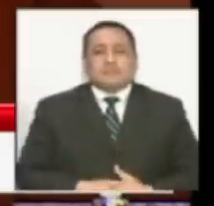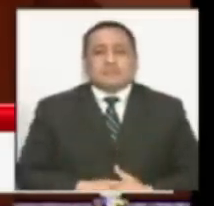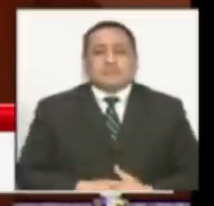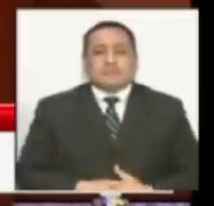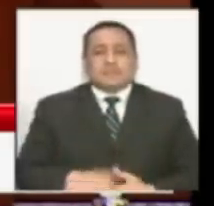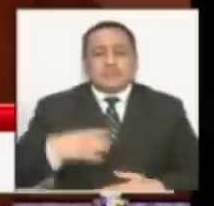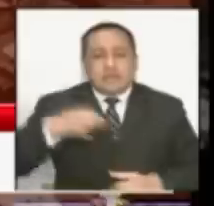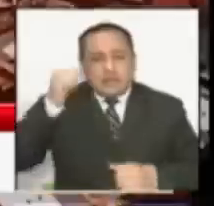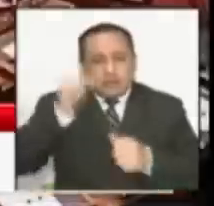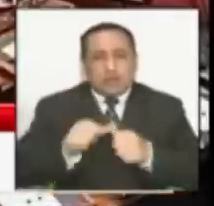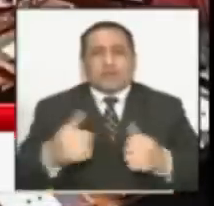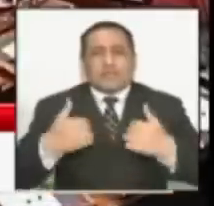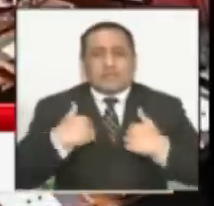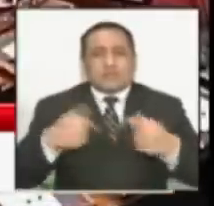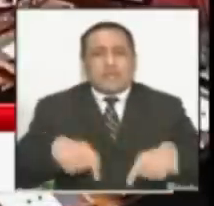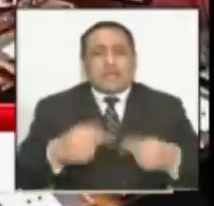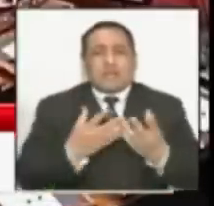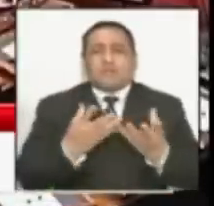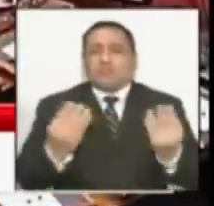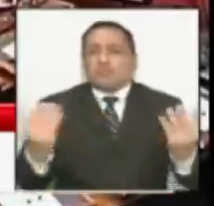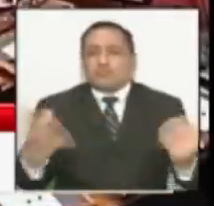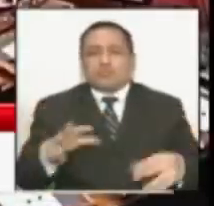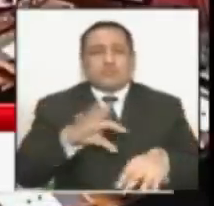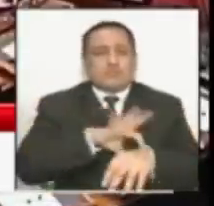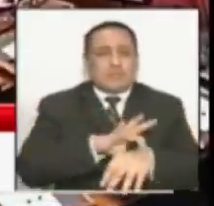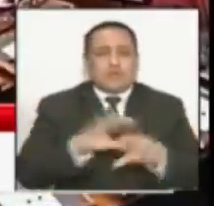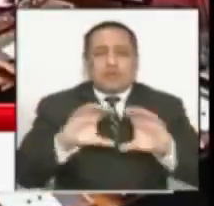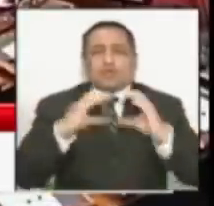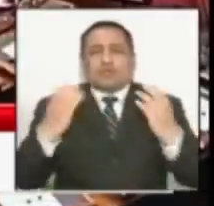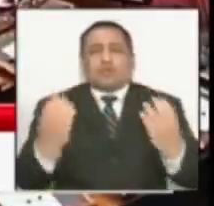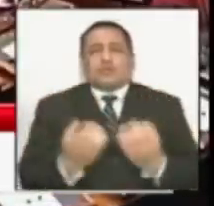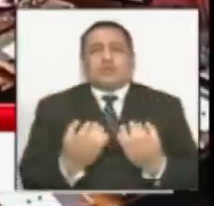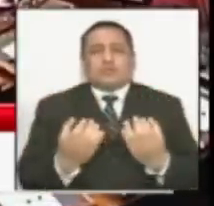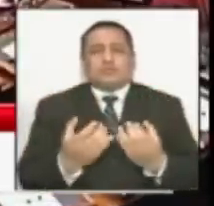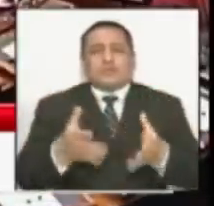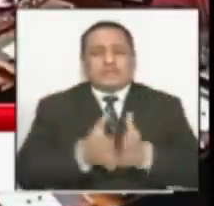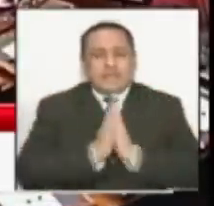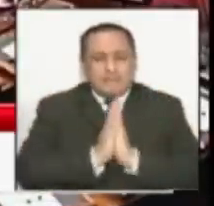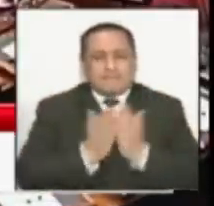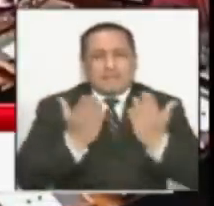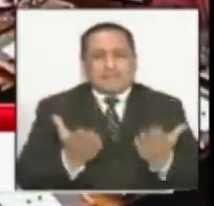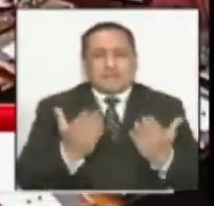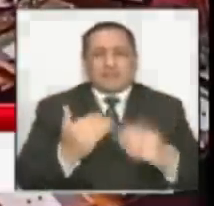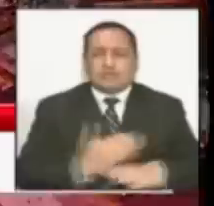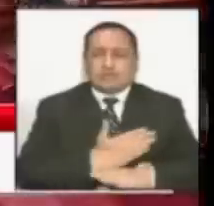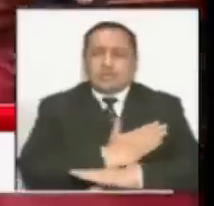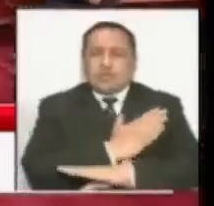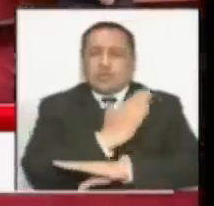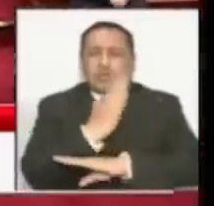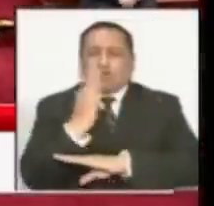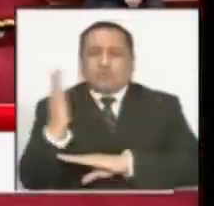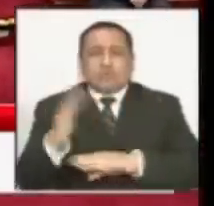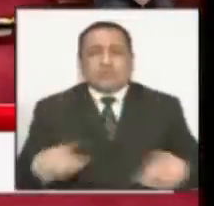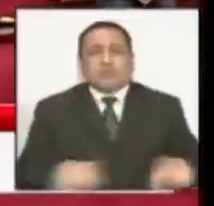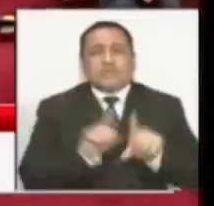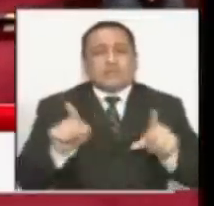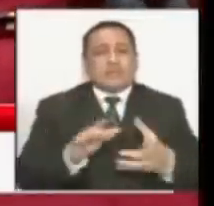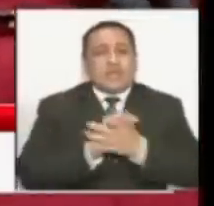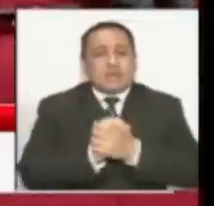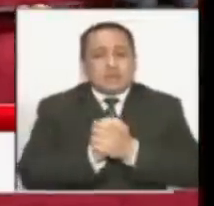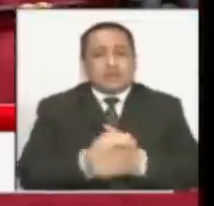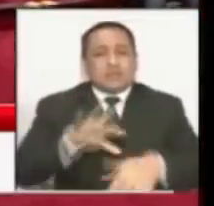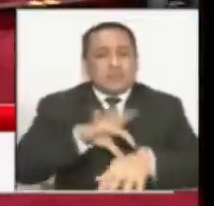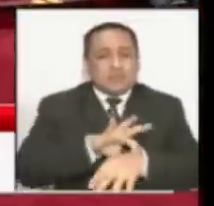Recuerdo que acá tenemos muchos médicos en nuestro Congreso que han insistido a lo largo del tiempo y, queridos